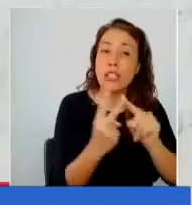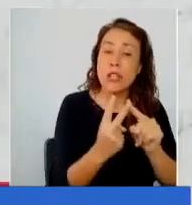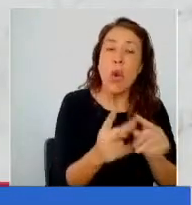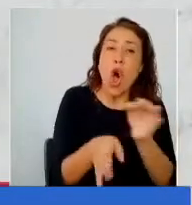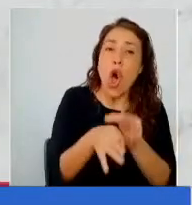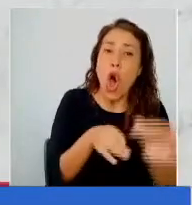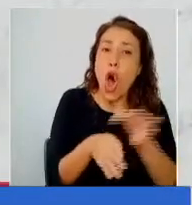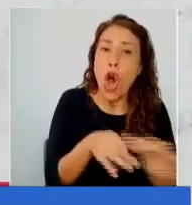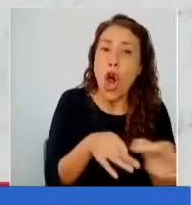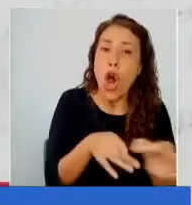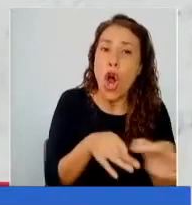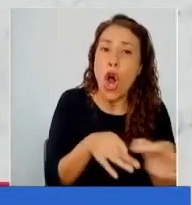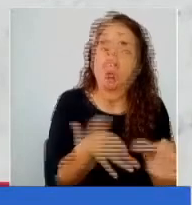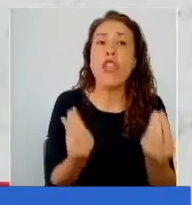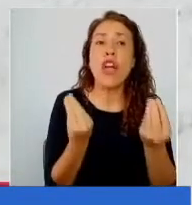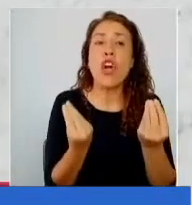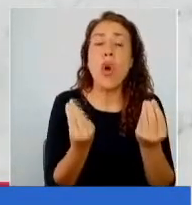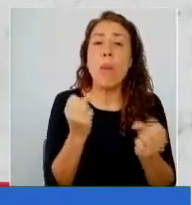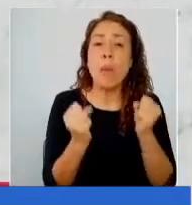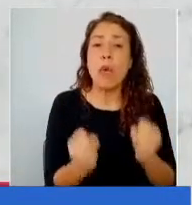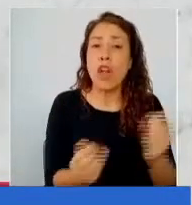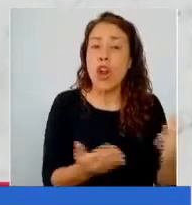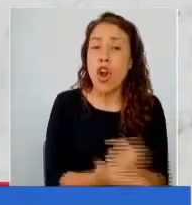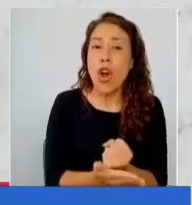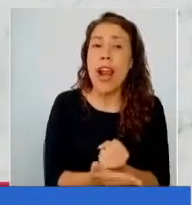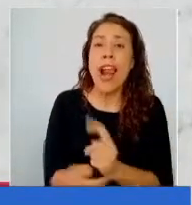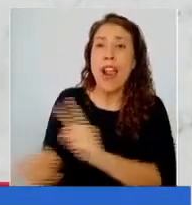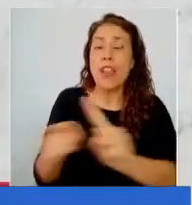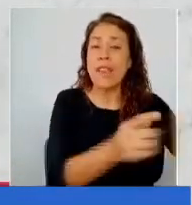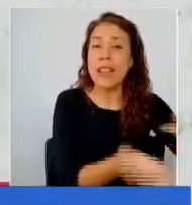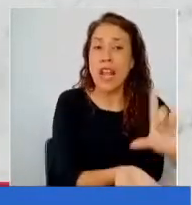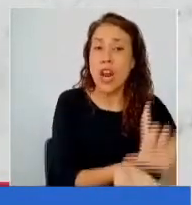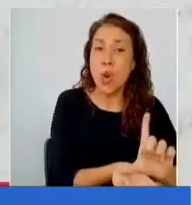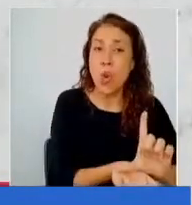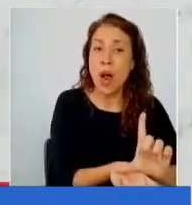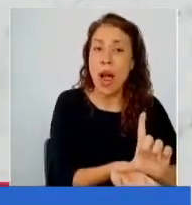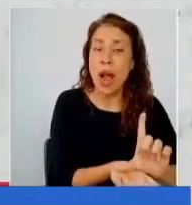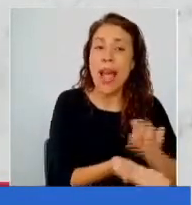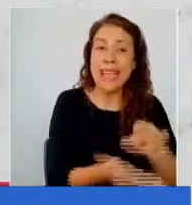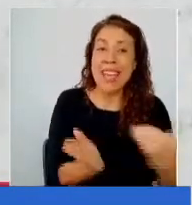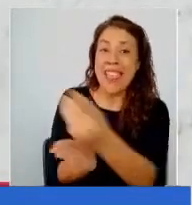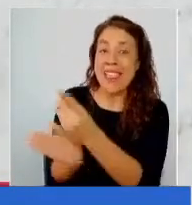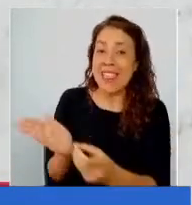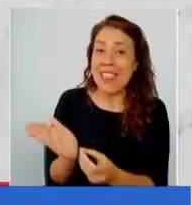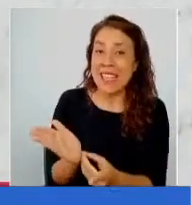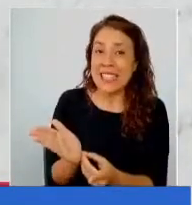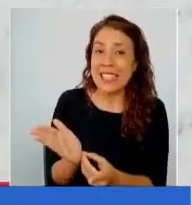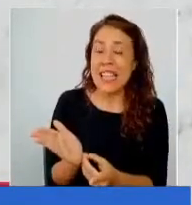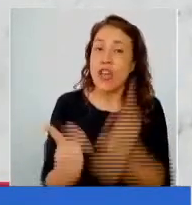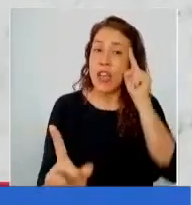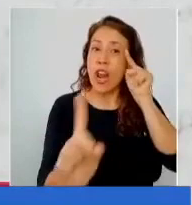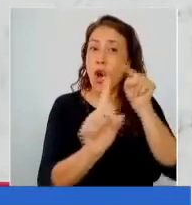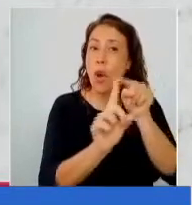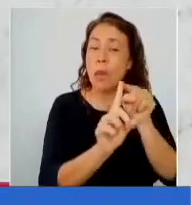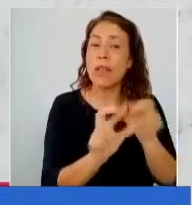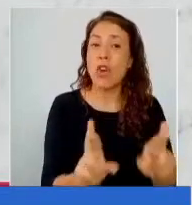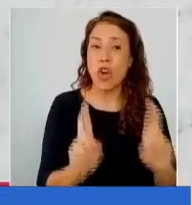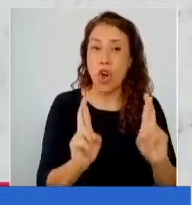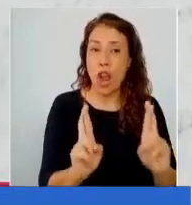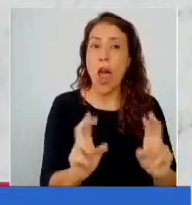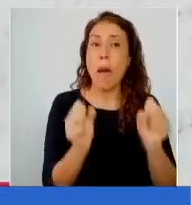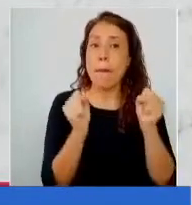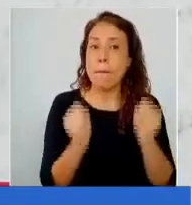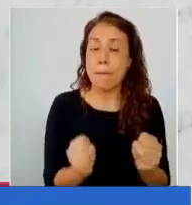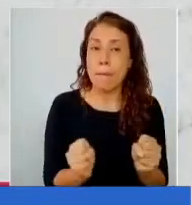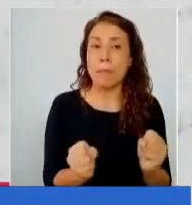y cómo llegar a cada lugar y ese es el diseño y el espíritu que ojalá podemos concordar